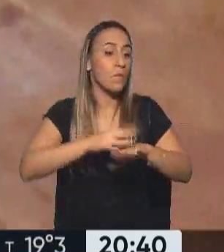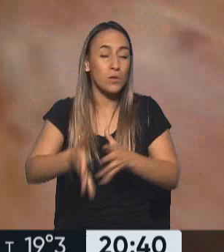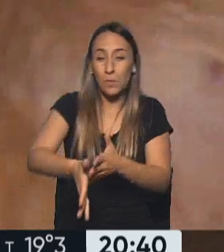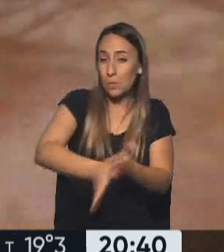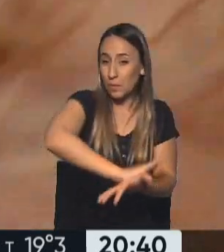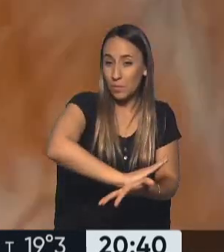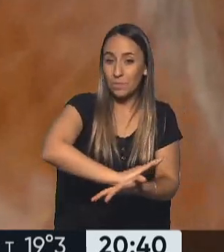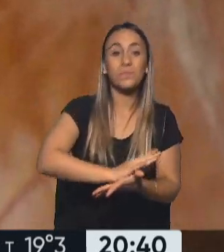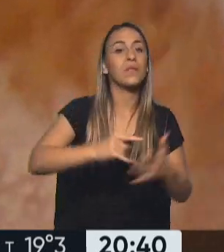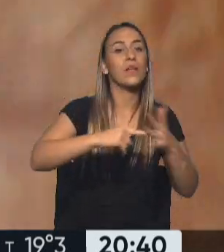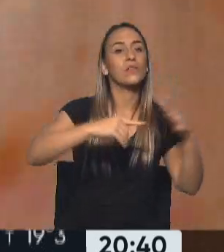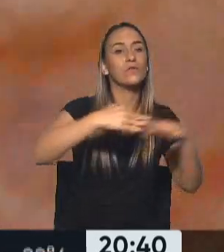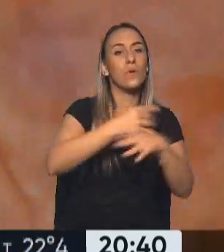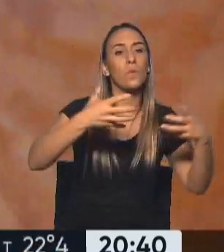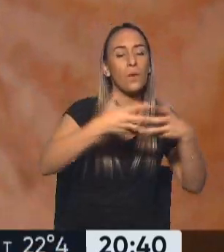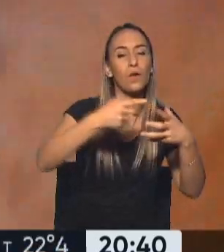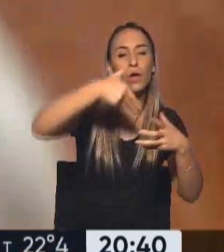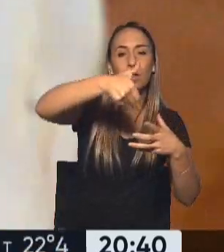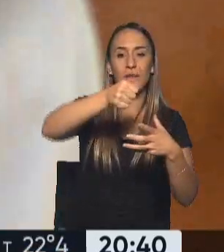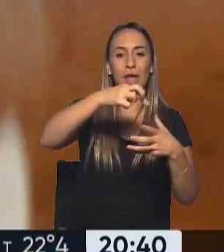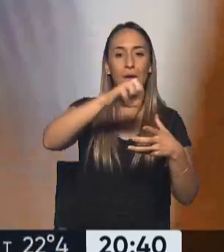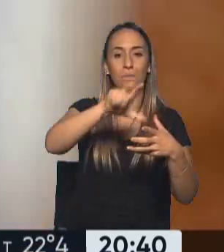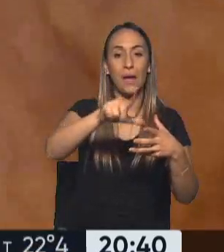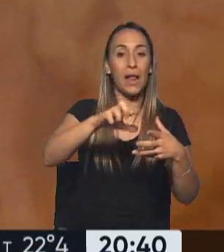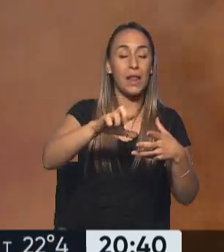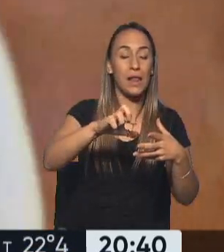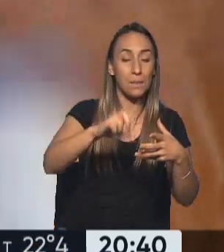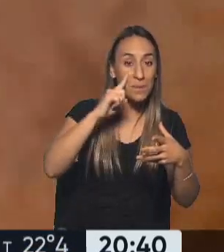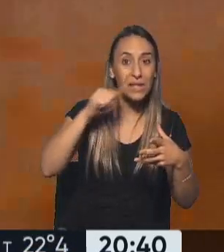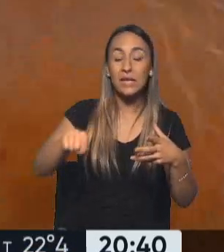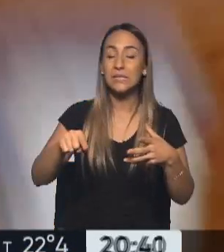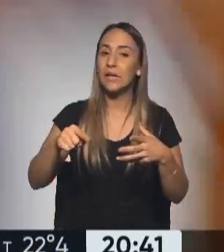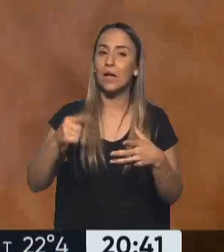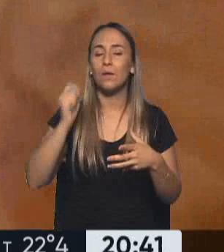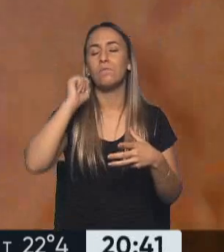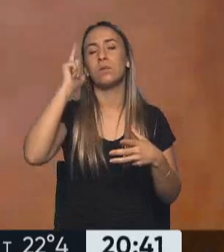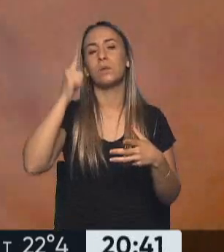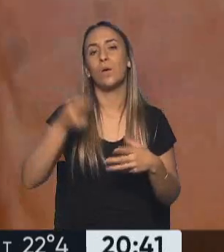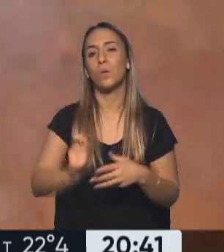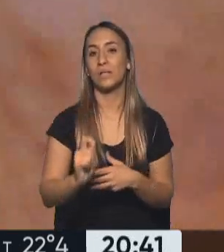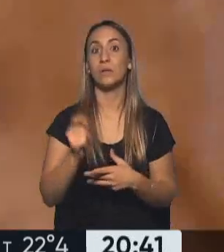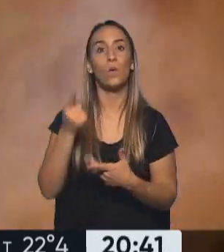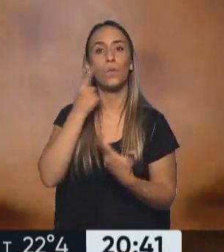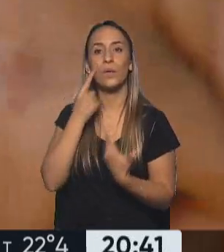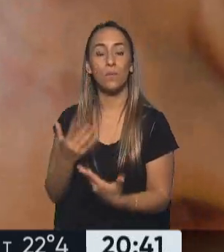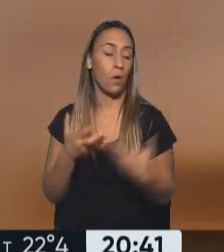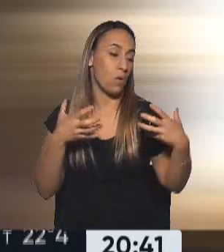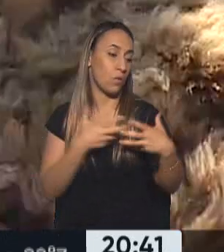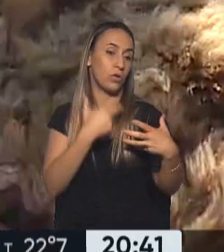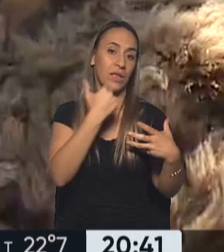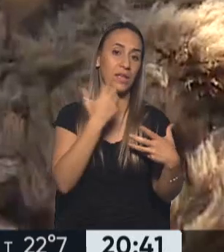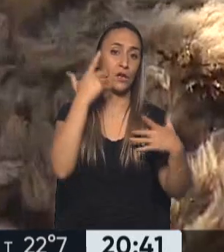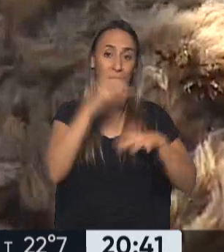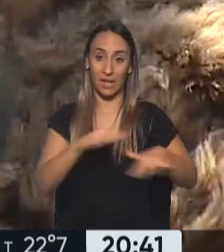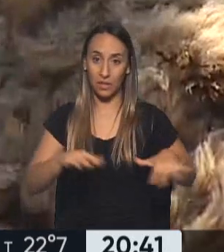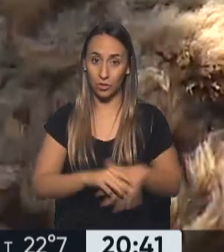llega al momento del juicio con vida, algo que no imaginó y que disfruta junto a sus hijos y sus nietos. No,